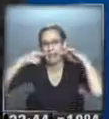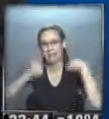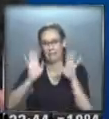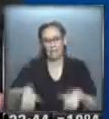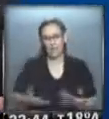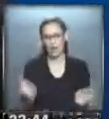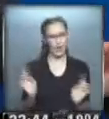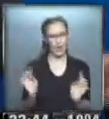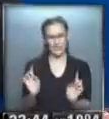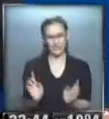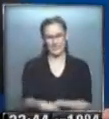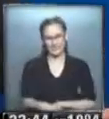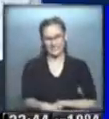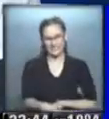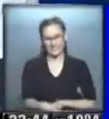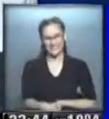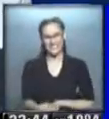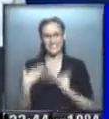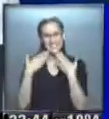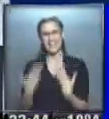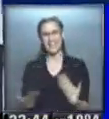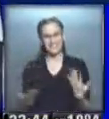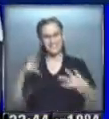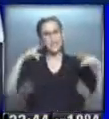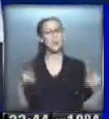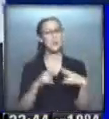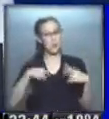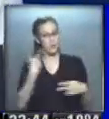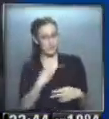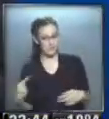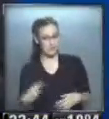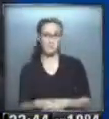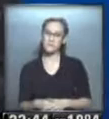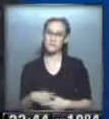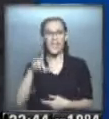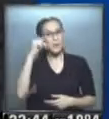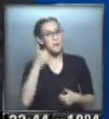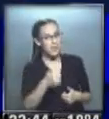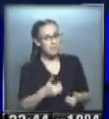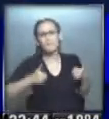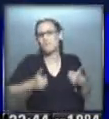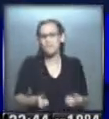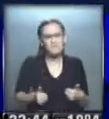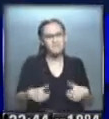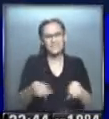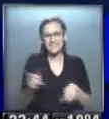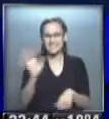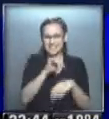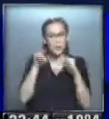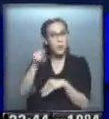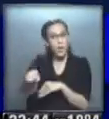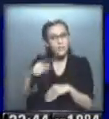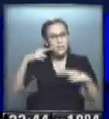te lo pido. No, me parece justo. Gracias, Mayreni. Nos vemos la semana que viene. Nos vemos la semana que viene. Gaby, ¿la pasaste bien? Muy bien, como todas las noches. Hasta